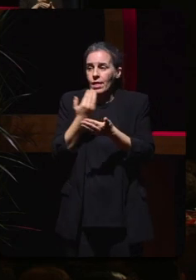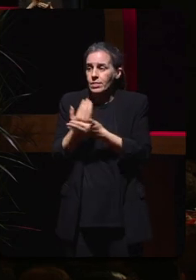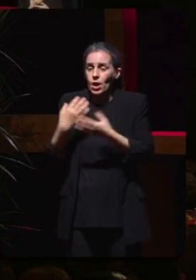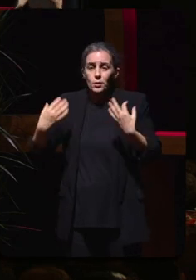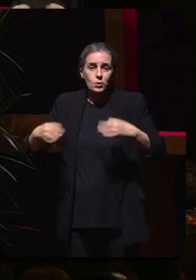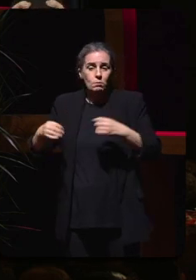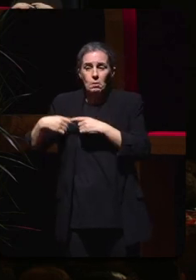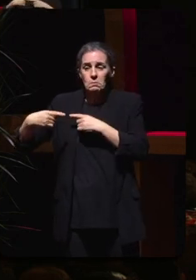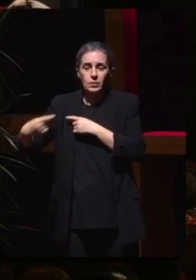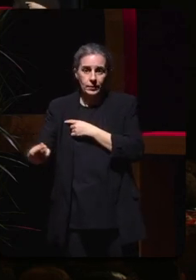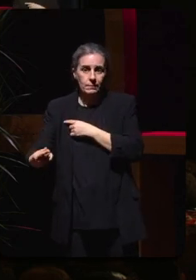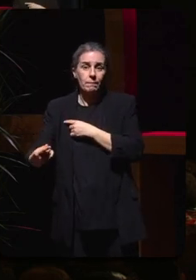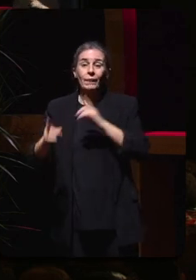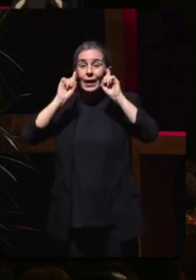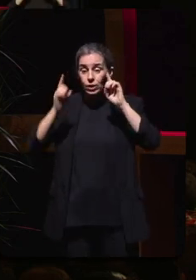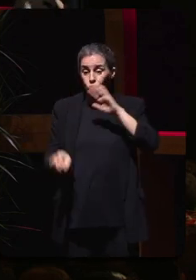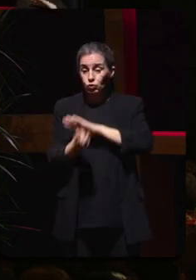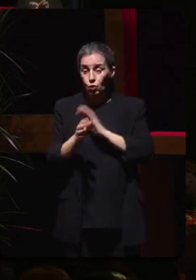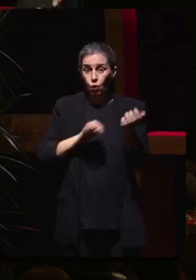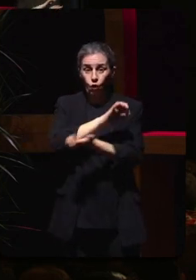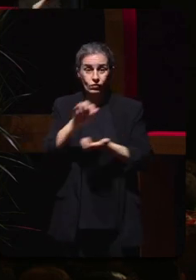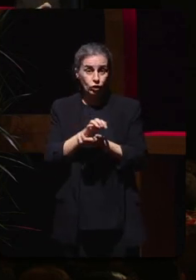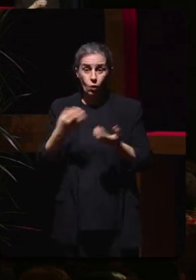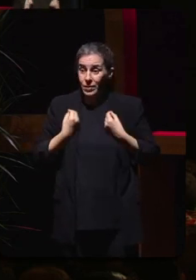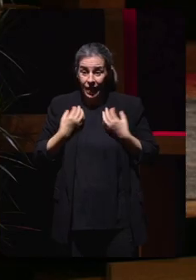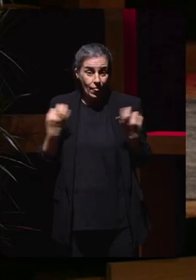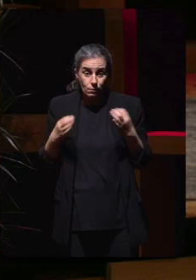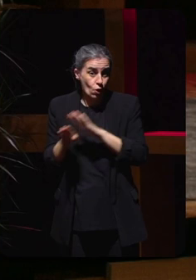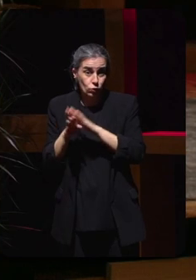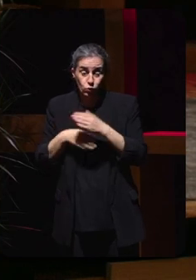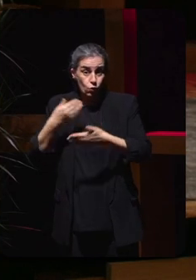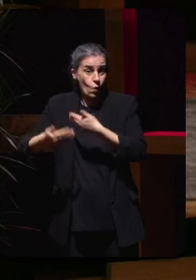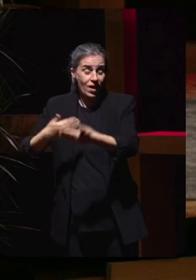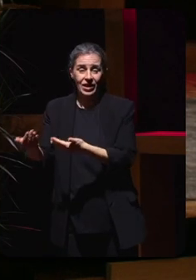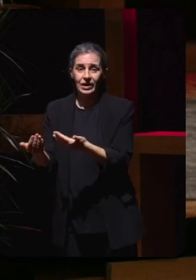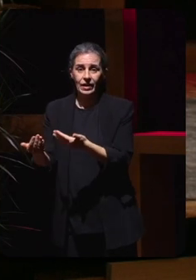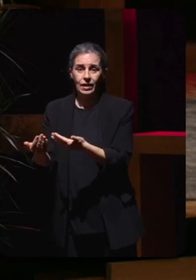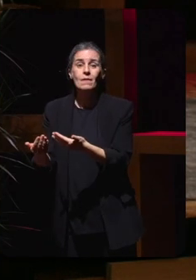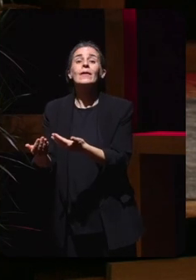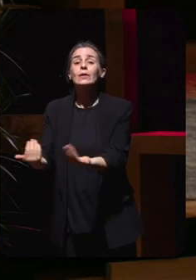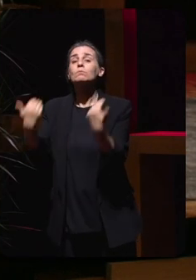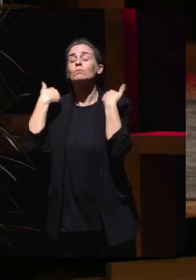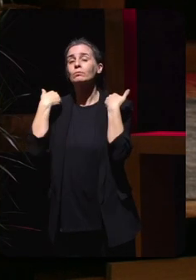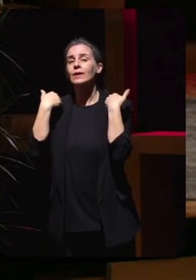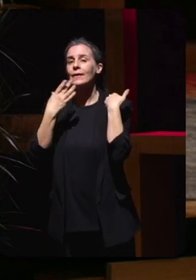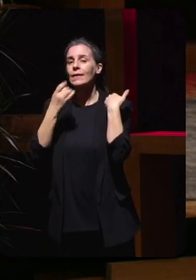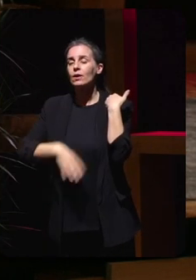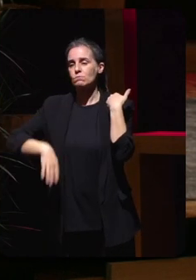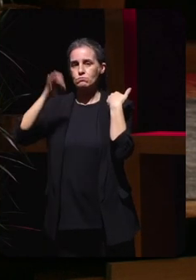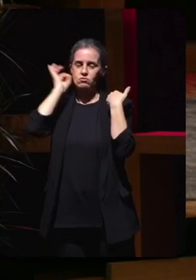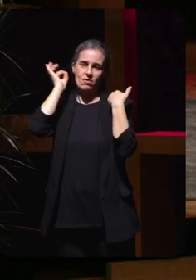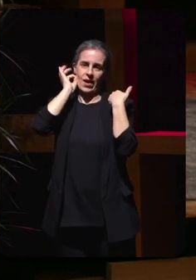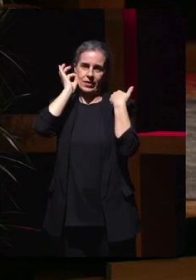porque cuando hay un conflicto, la vida diaria tiene que continuar y continúa, está sobre los hombros de las mujeres. Son las mujeres